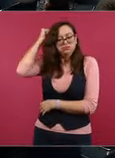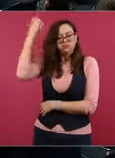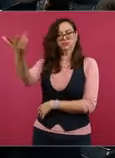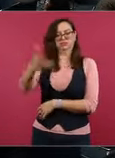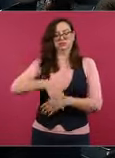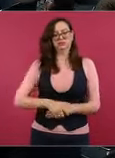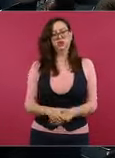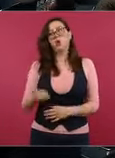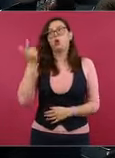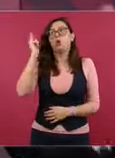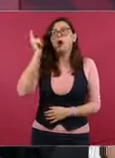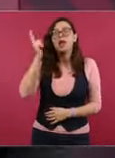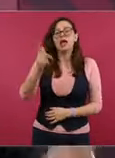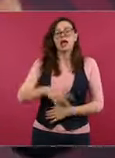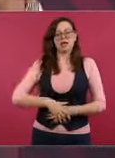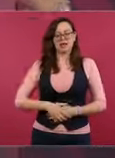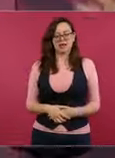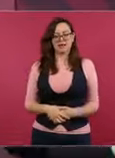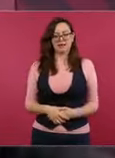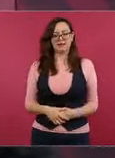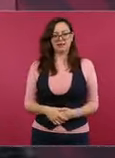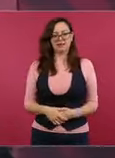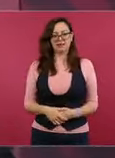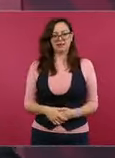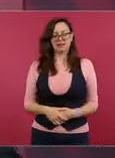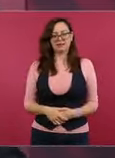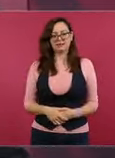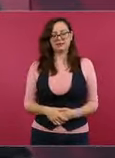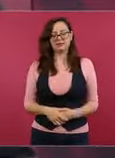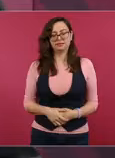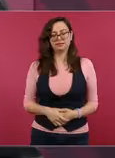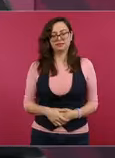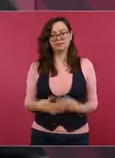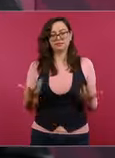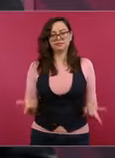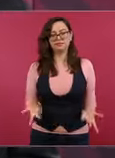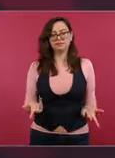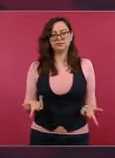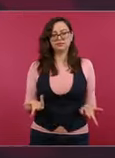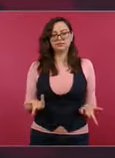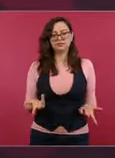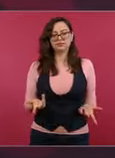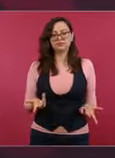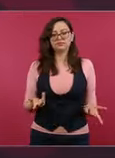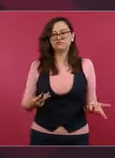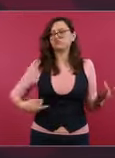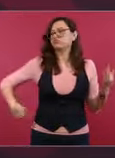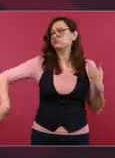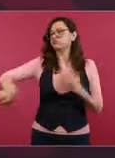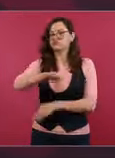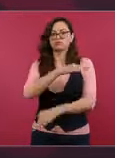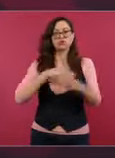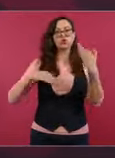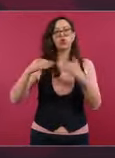Sí, y ojalá, y es lo que decíamos todos,